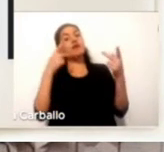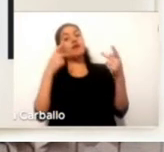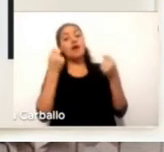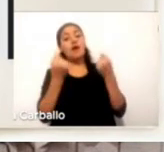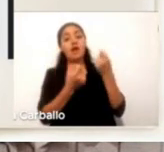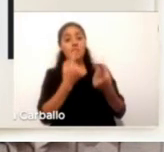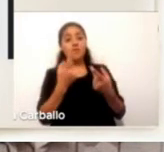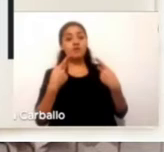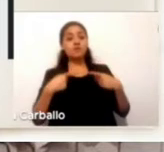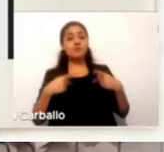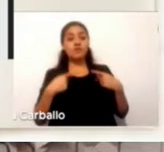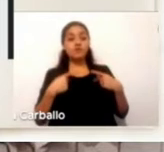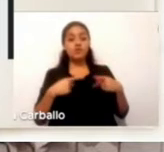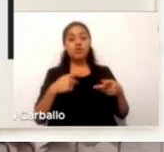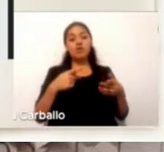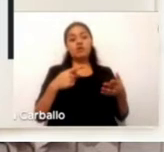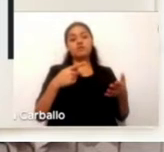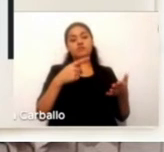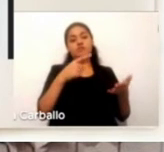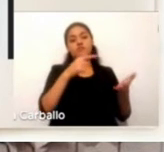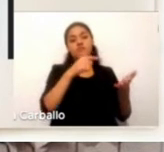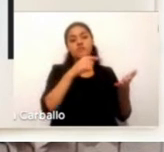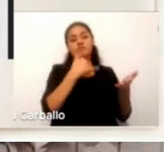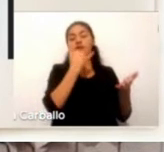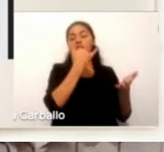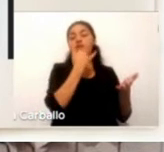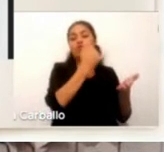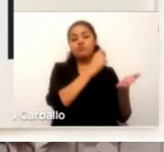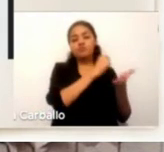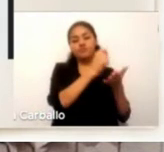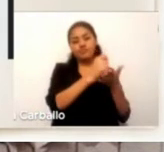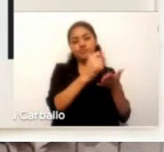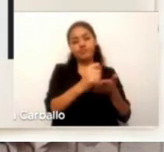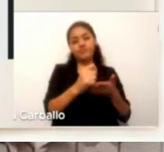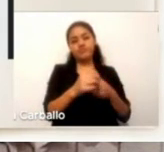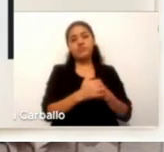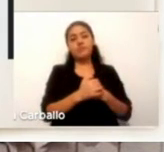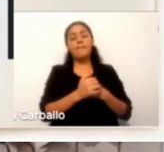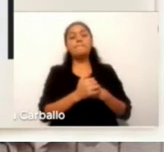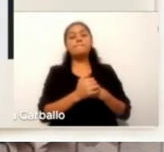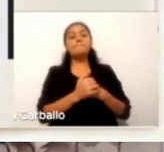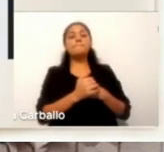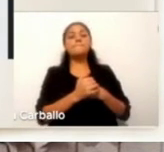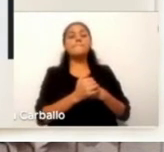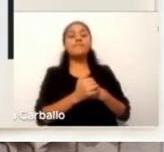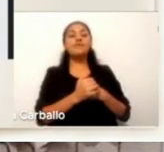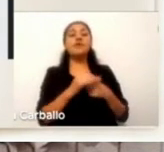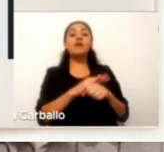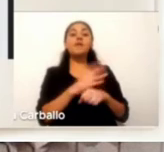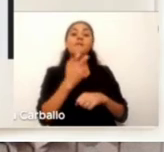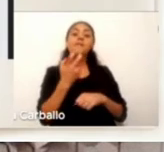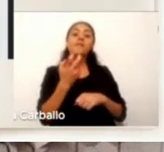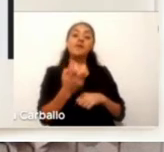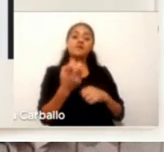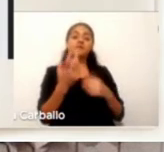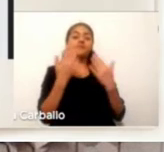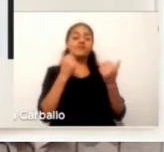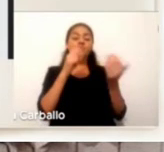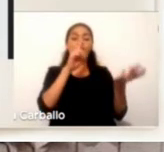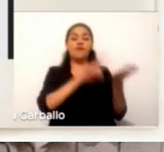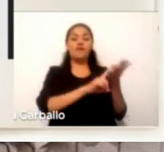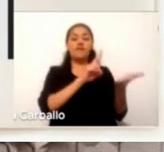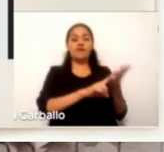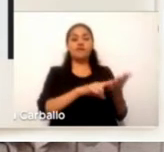casilla que el número de votos contabilizados. Por lo anterior, resulta infundado el agravio respecto de estas